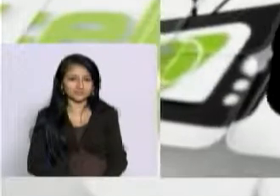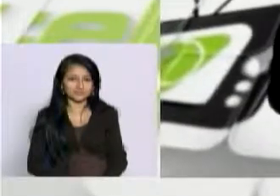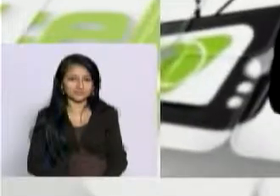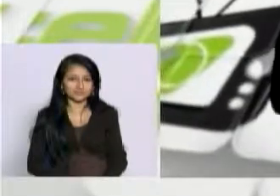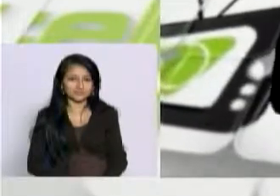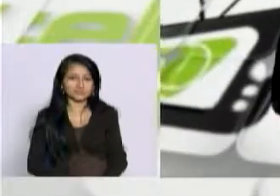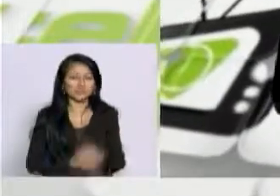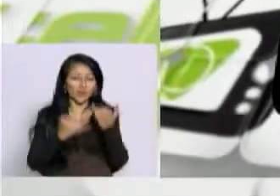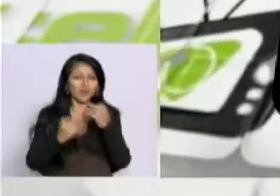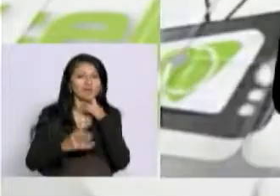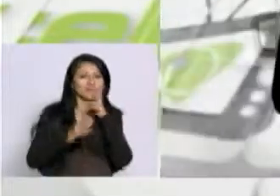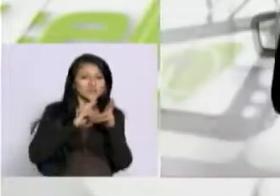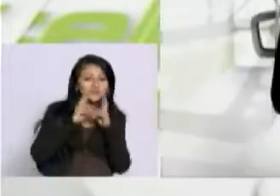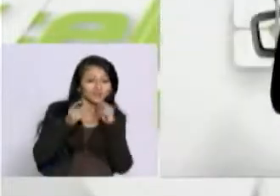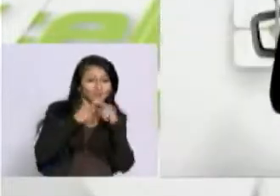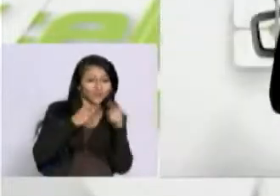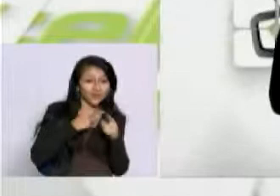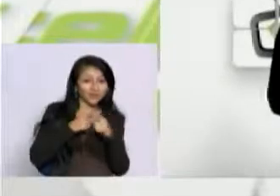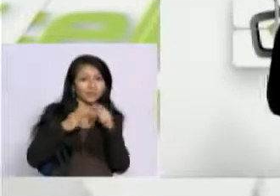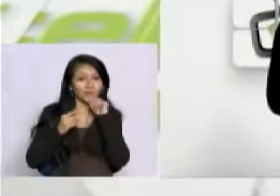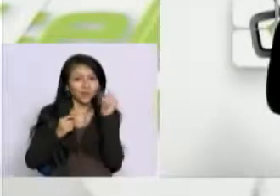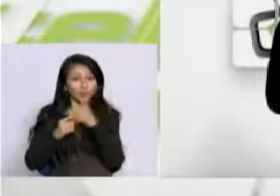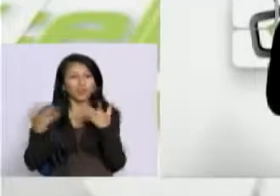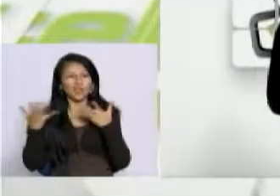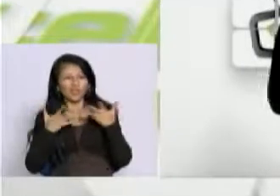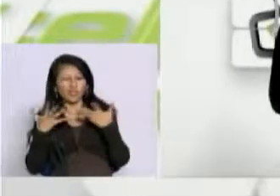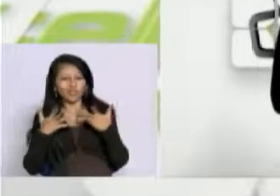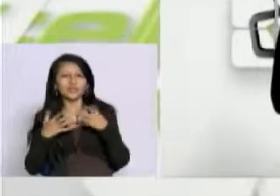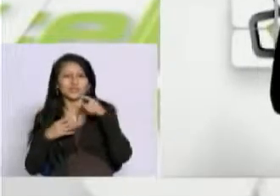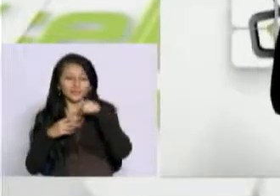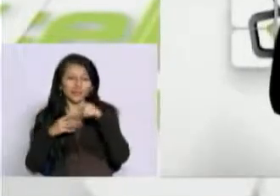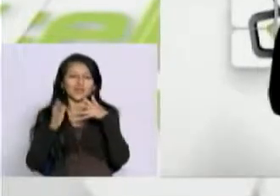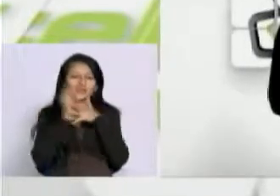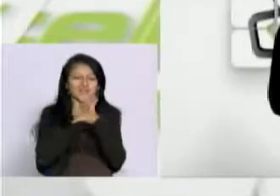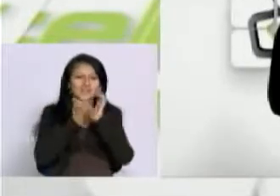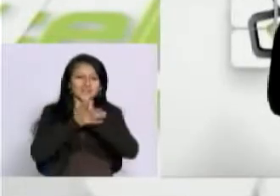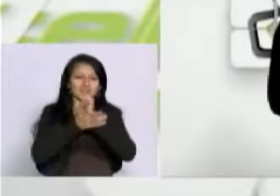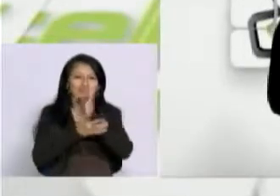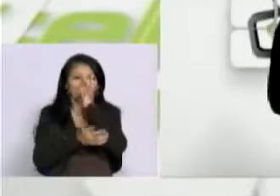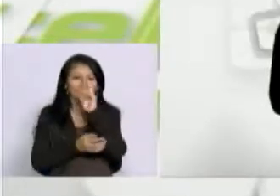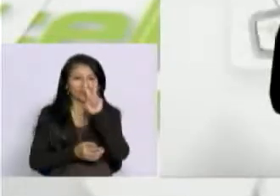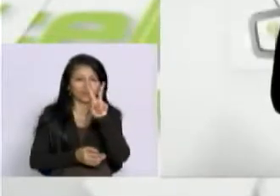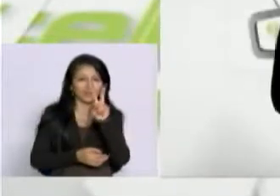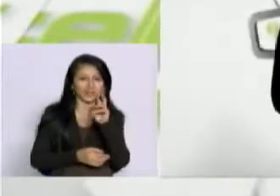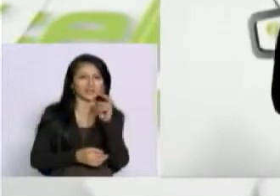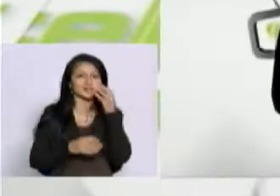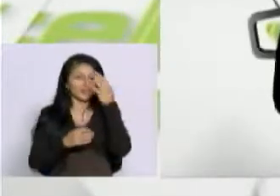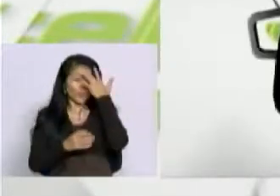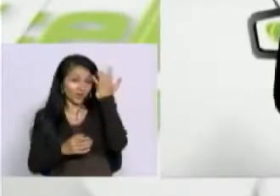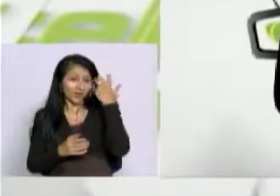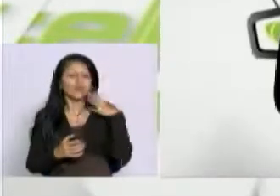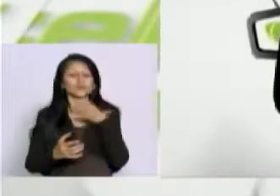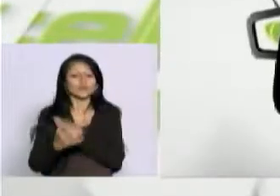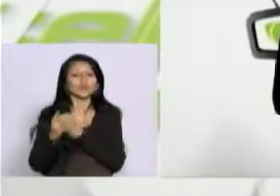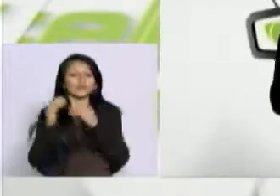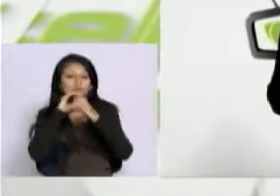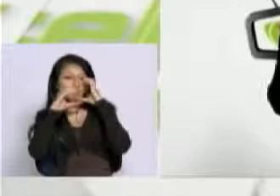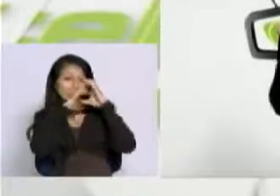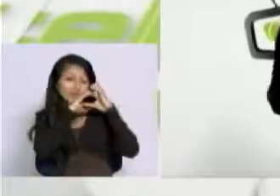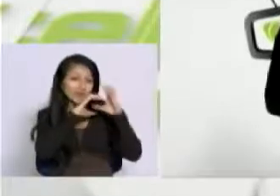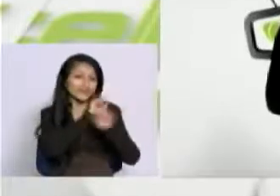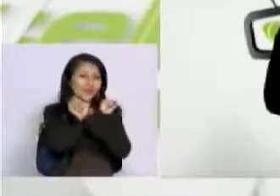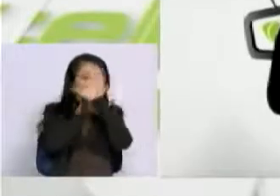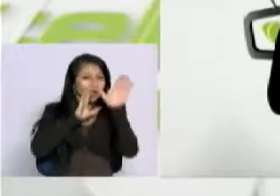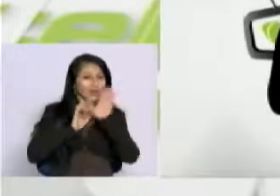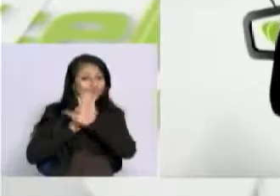La respuesta a sus inquietudes las encontrarán en este espacio Telecafé TV. Todo porque somos un puente de comunicación